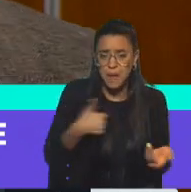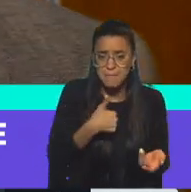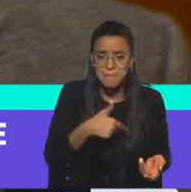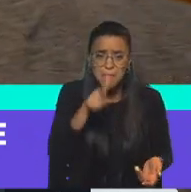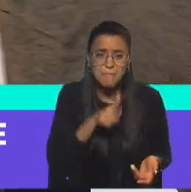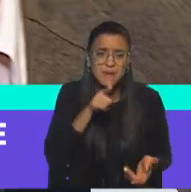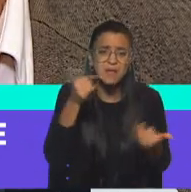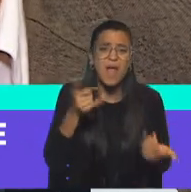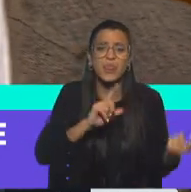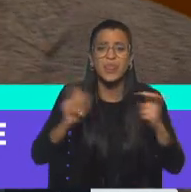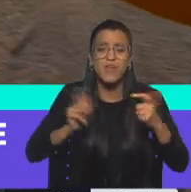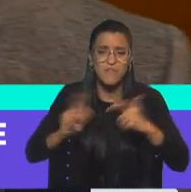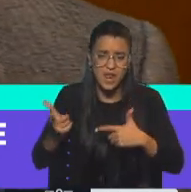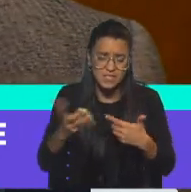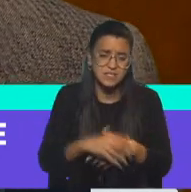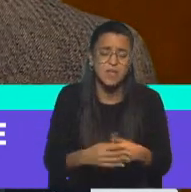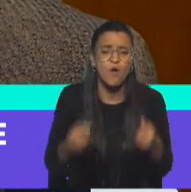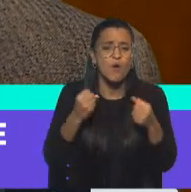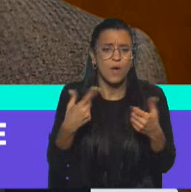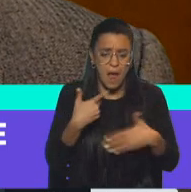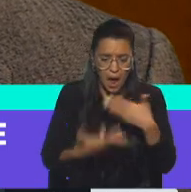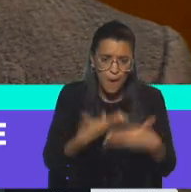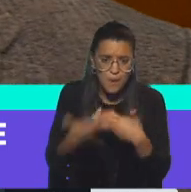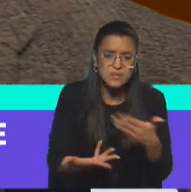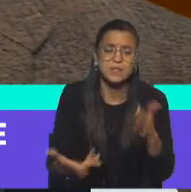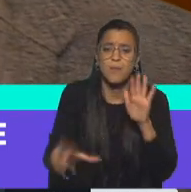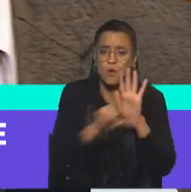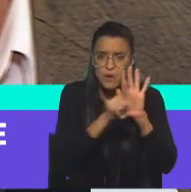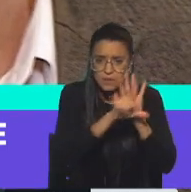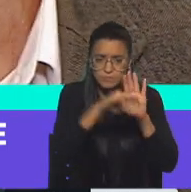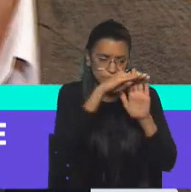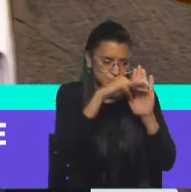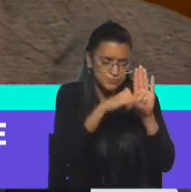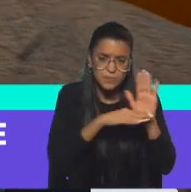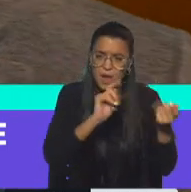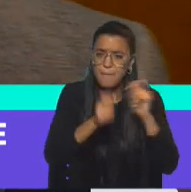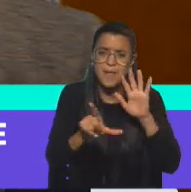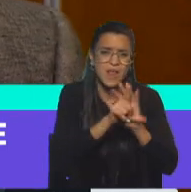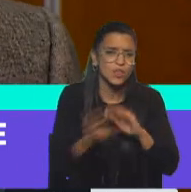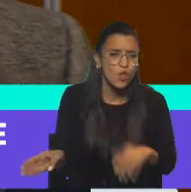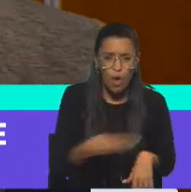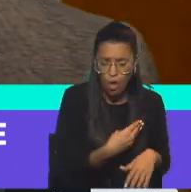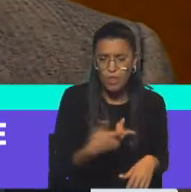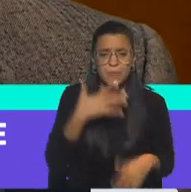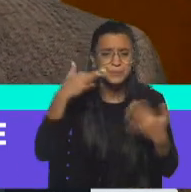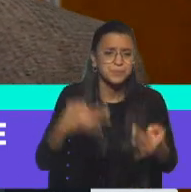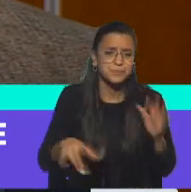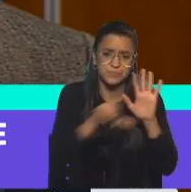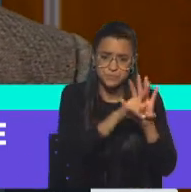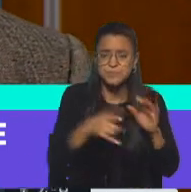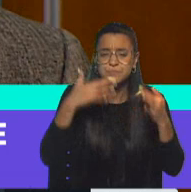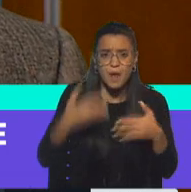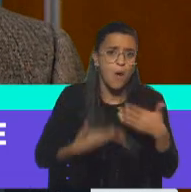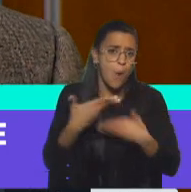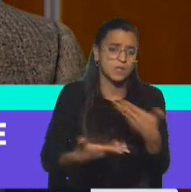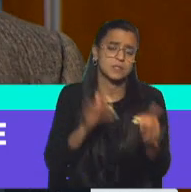hay una diferencia. Es muy fuerte cómo hemos avanzado en la legislación, hemos cambiado todas las leyes. Realmente las leyes de Argentina son leyes de